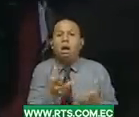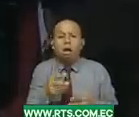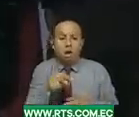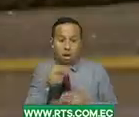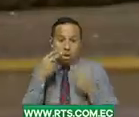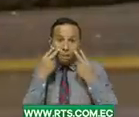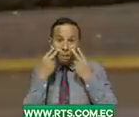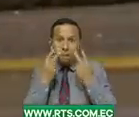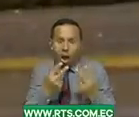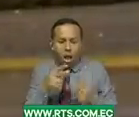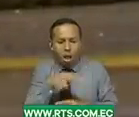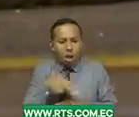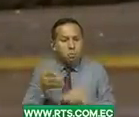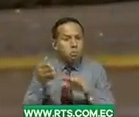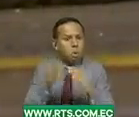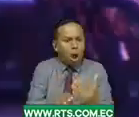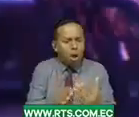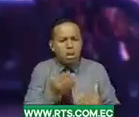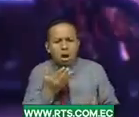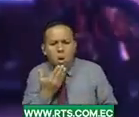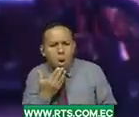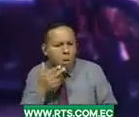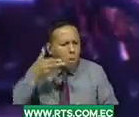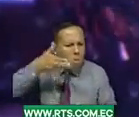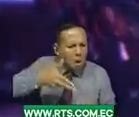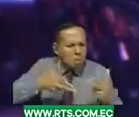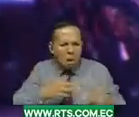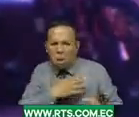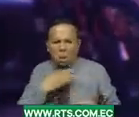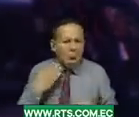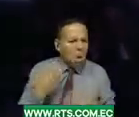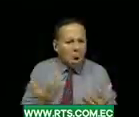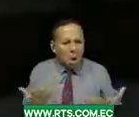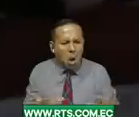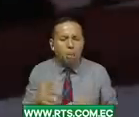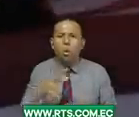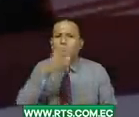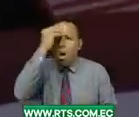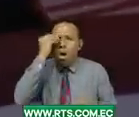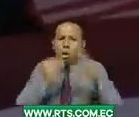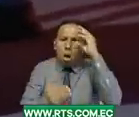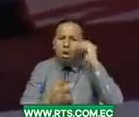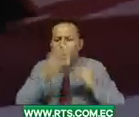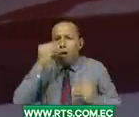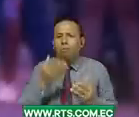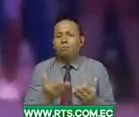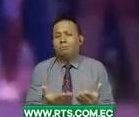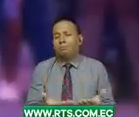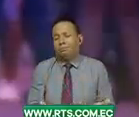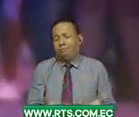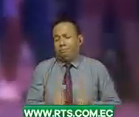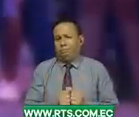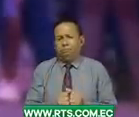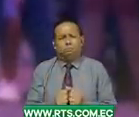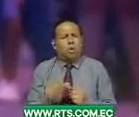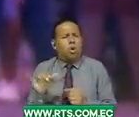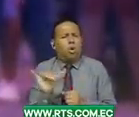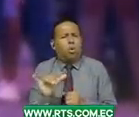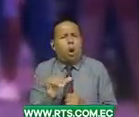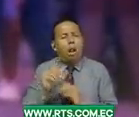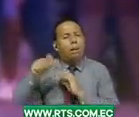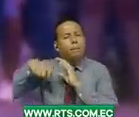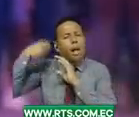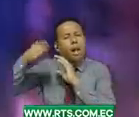vista, con el objetivo de no perderse ni un solo detalle de la escena del crimen, como si se tratara de una